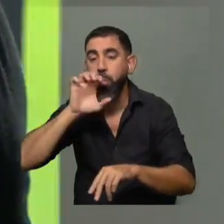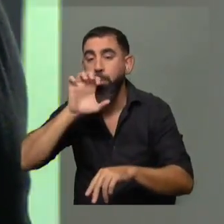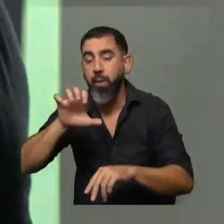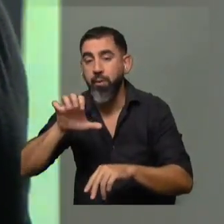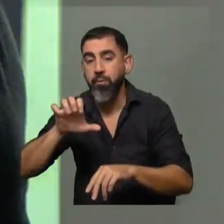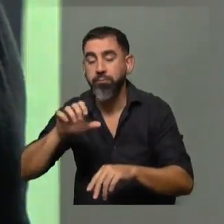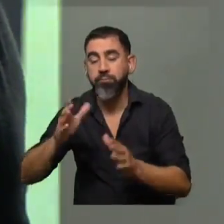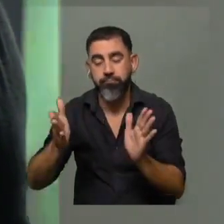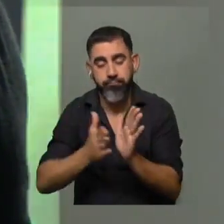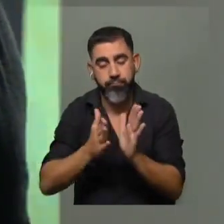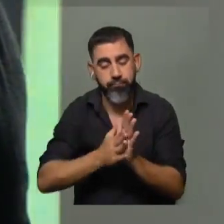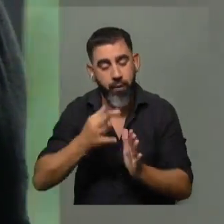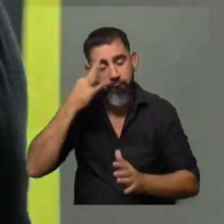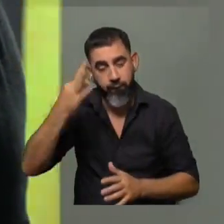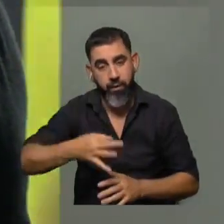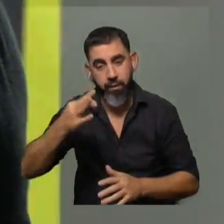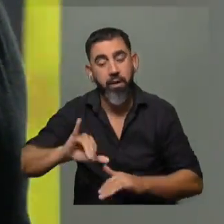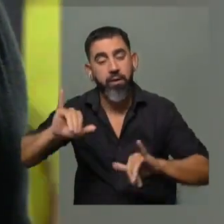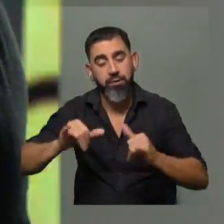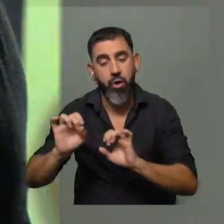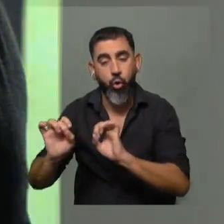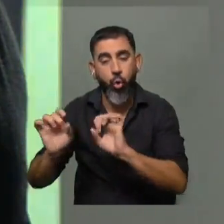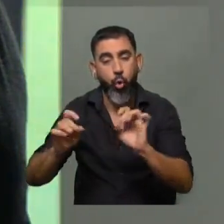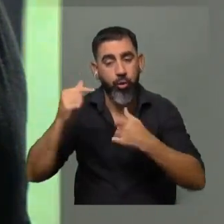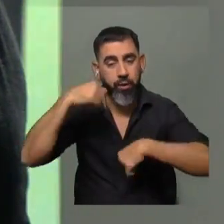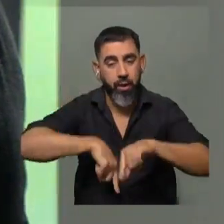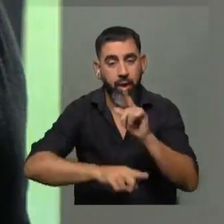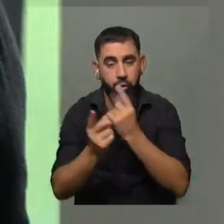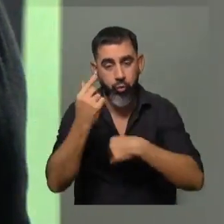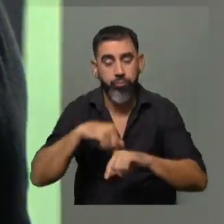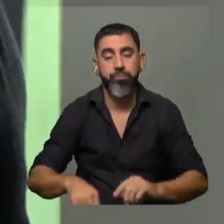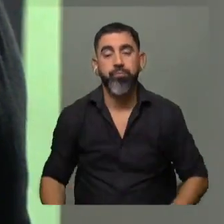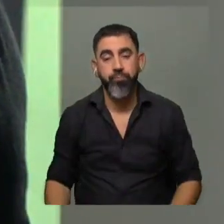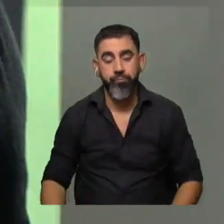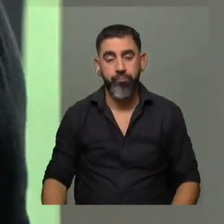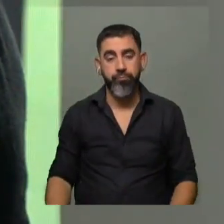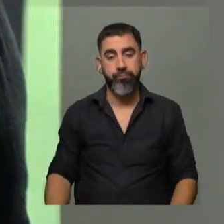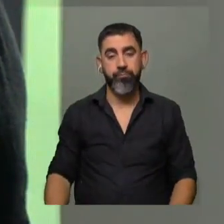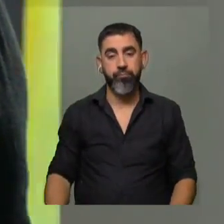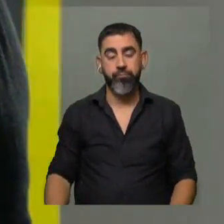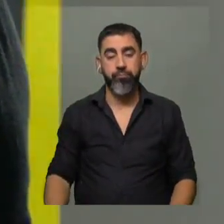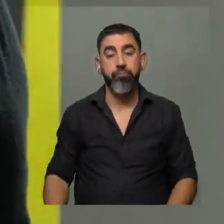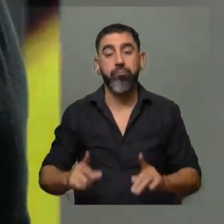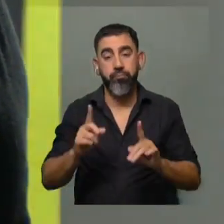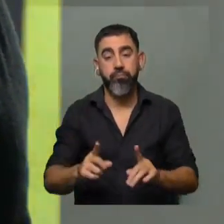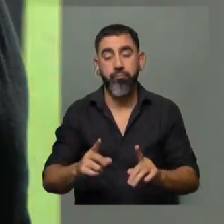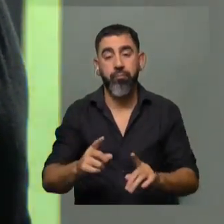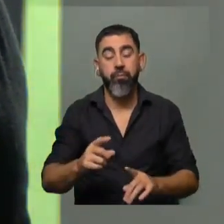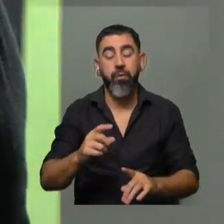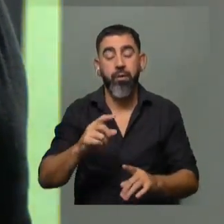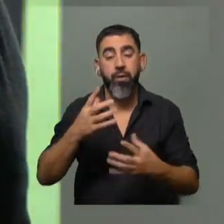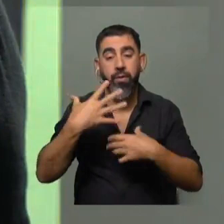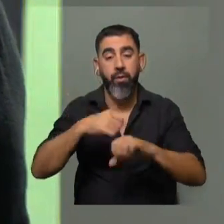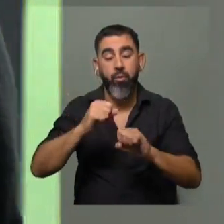estaba evidenciando de que ya había transmisión en el lugar. Y eso se completó con la captura de flebótomos